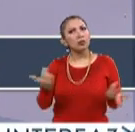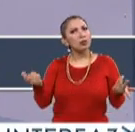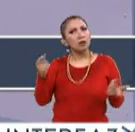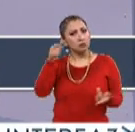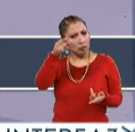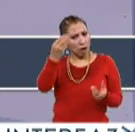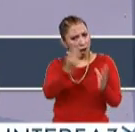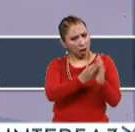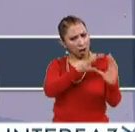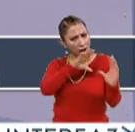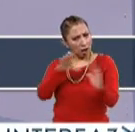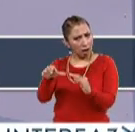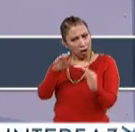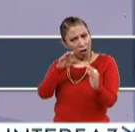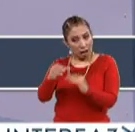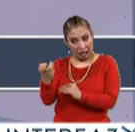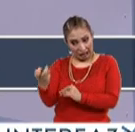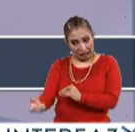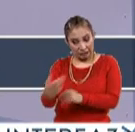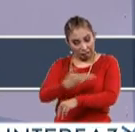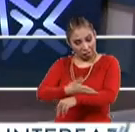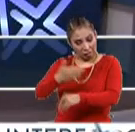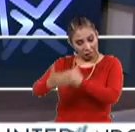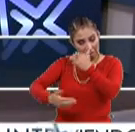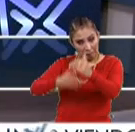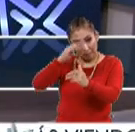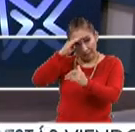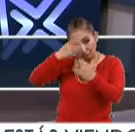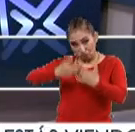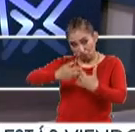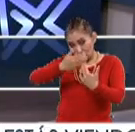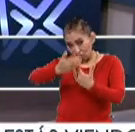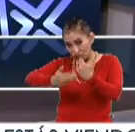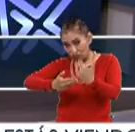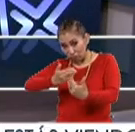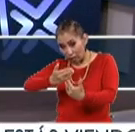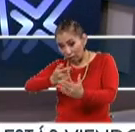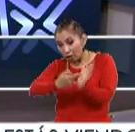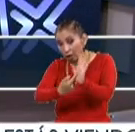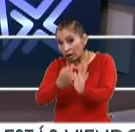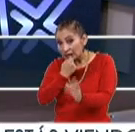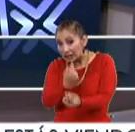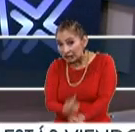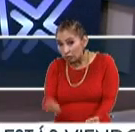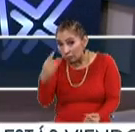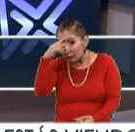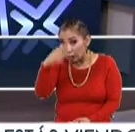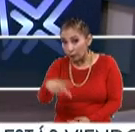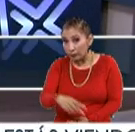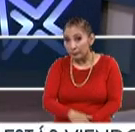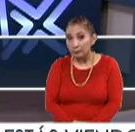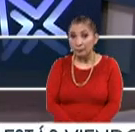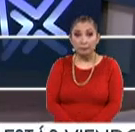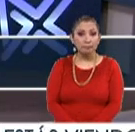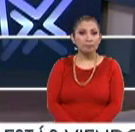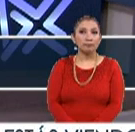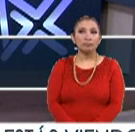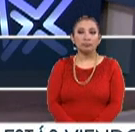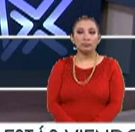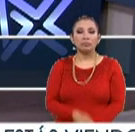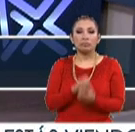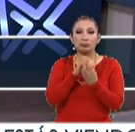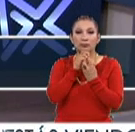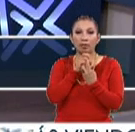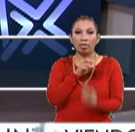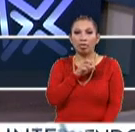ha enseñado usted este procedimiento de pensamiento a algún niño mexicano? Y me dejó con